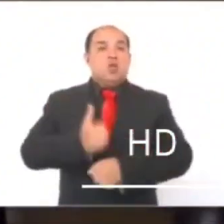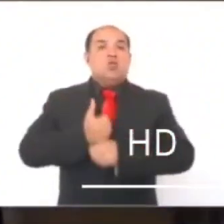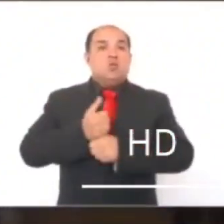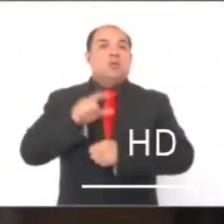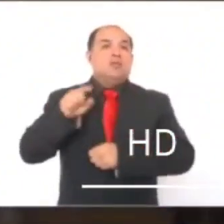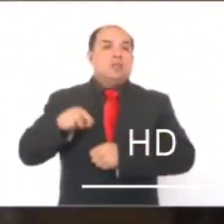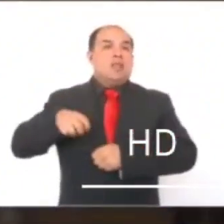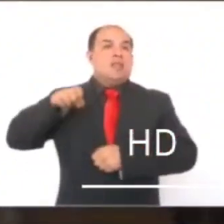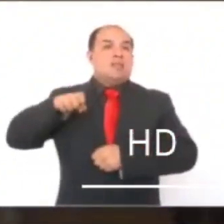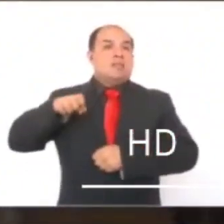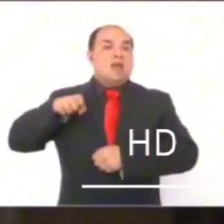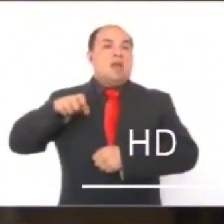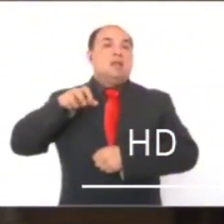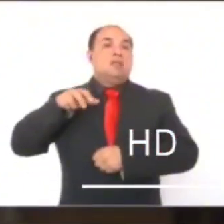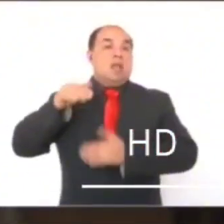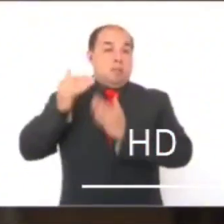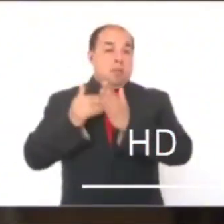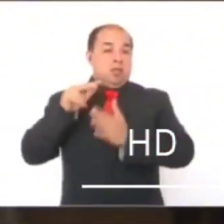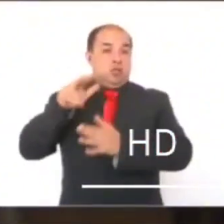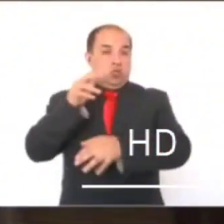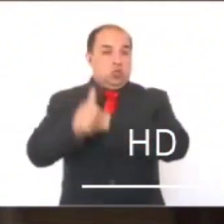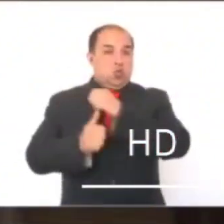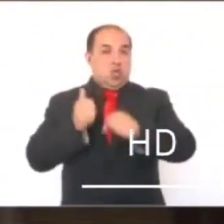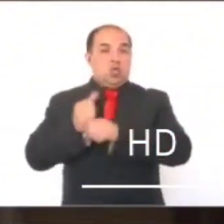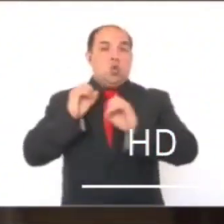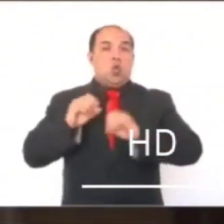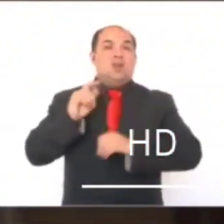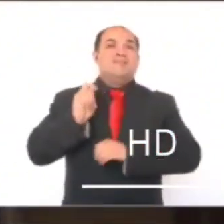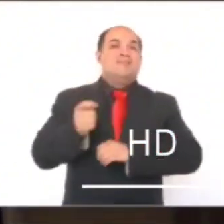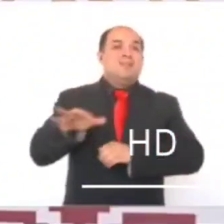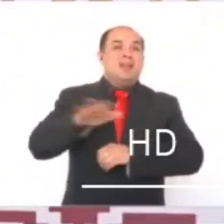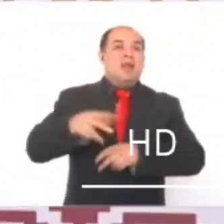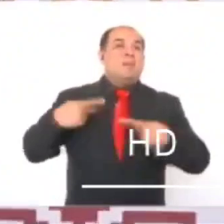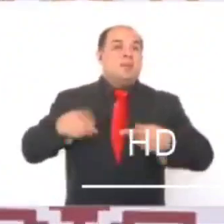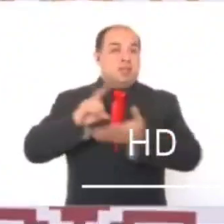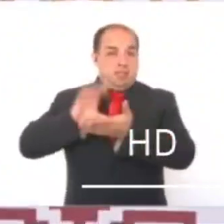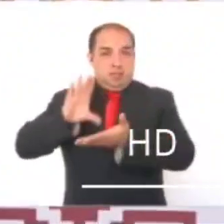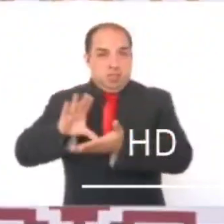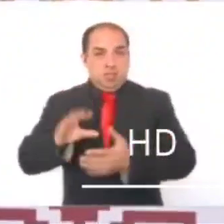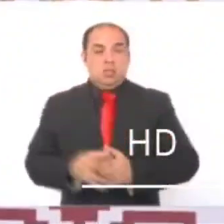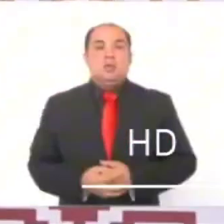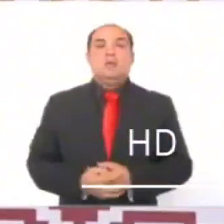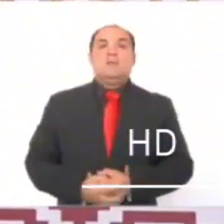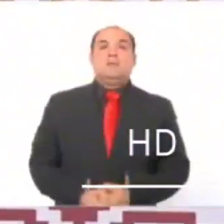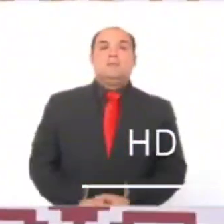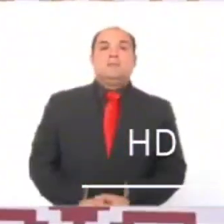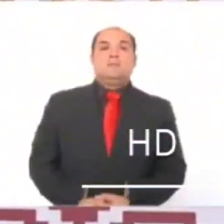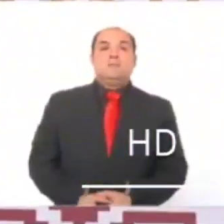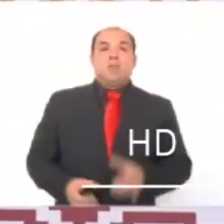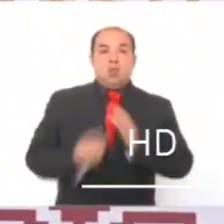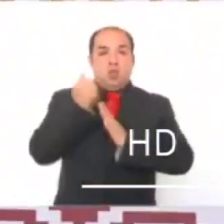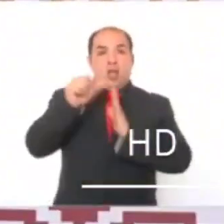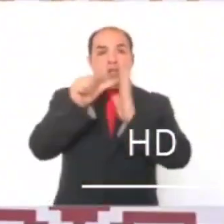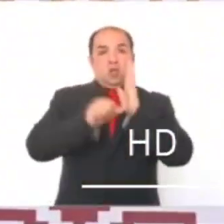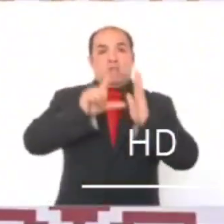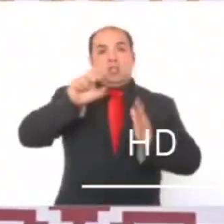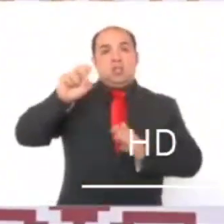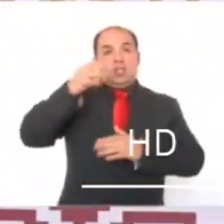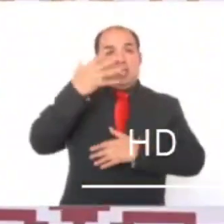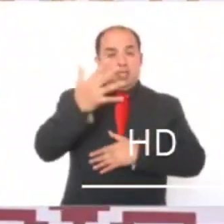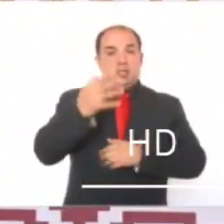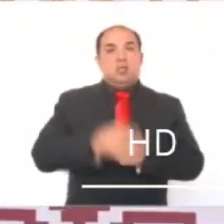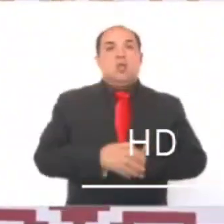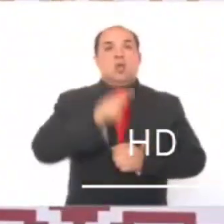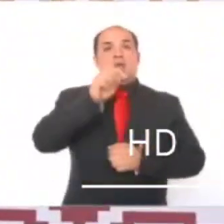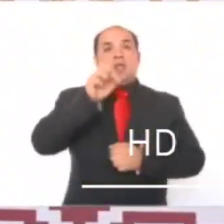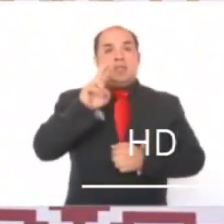edad o sea una persona con discapacidad. También el nuevo artículo 135